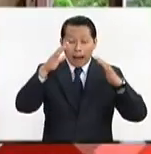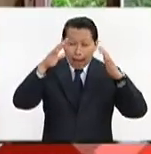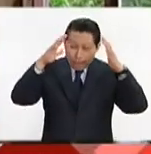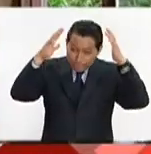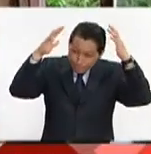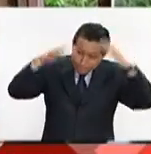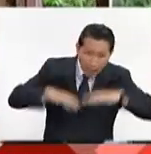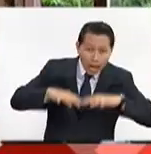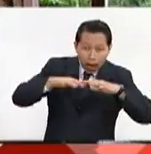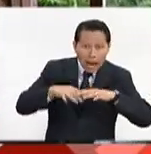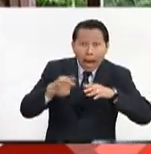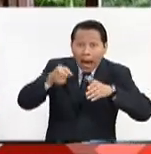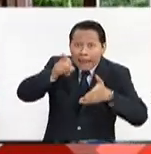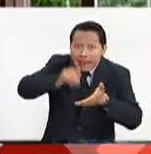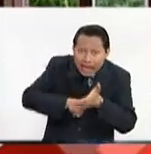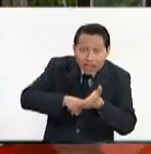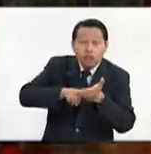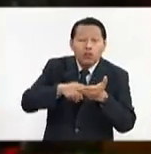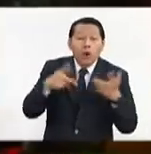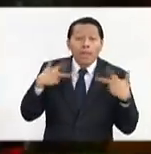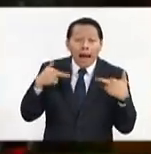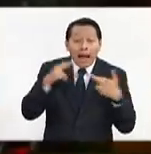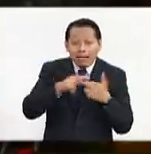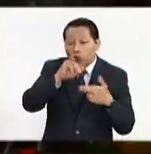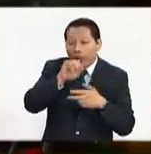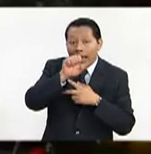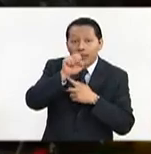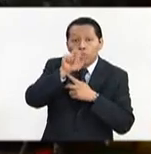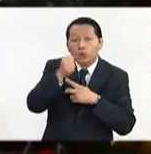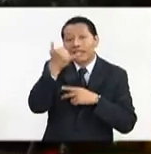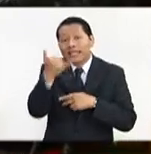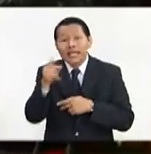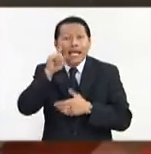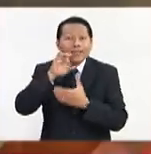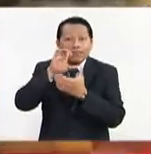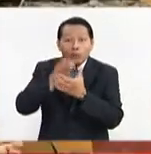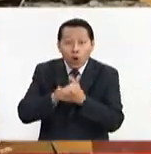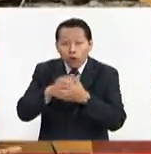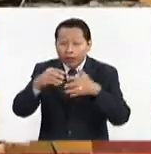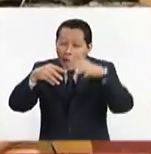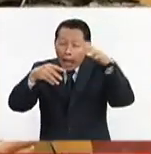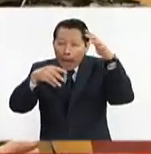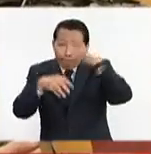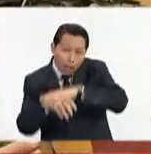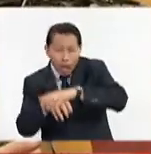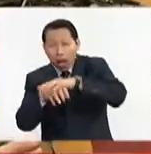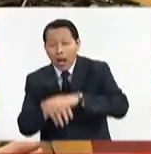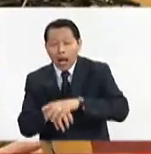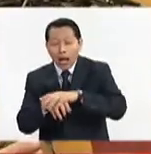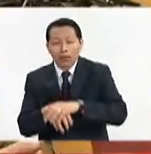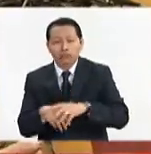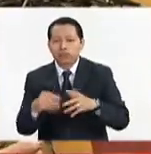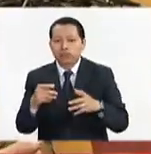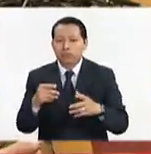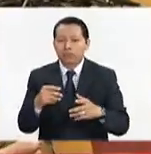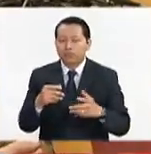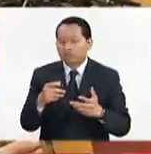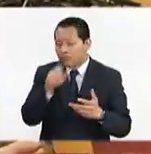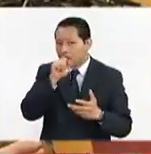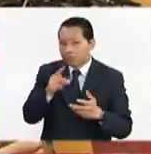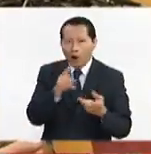techo, el maestro Jesús y su esposa fueron rescatados por sus vecinos. Estando adentro con mi